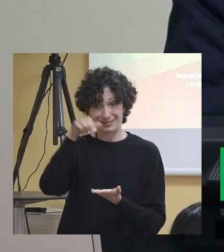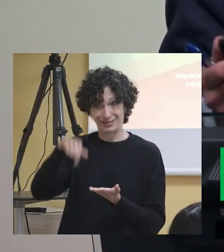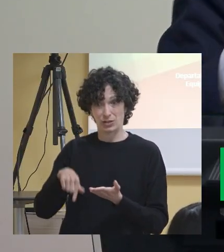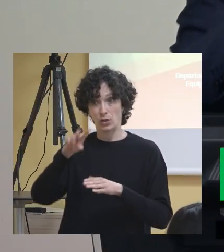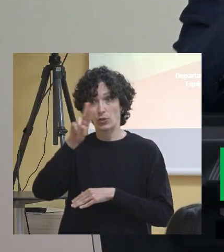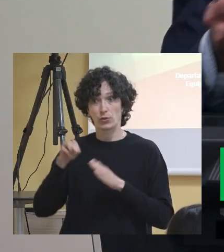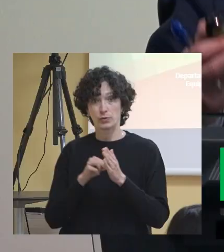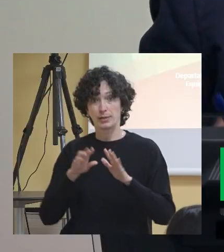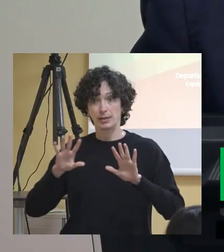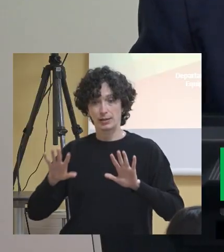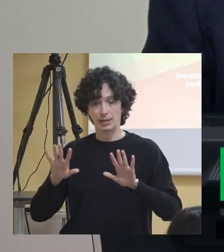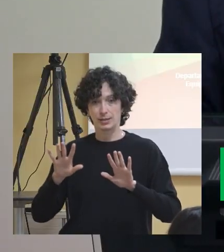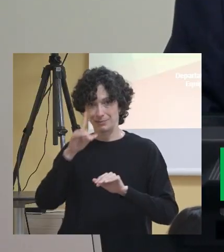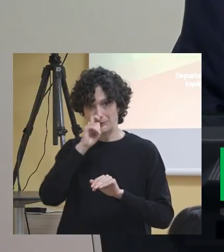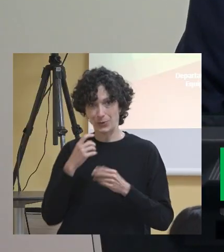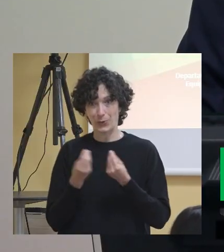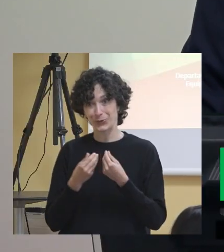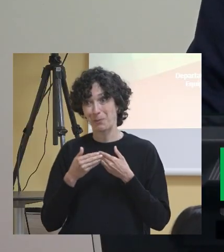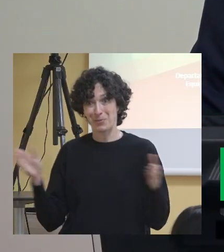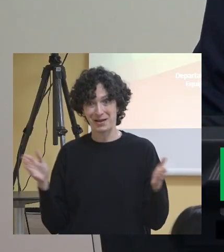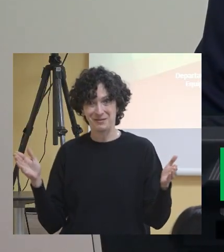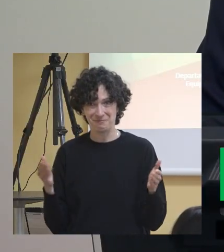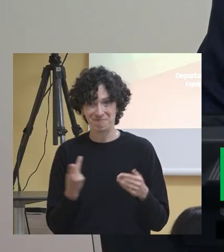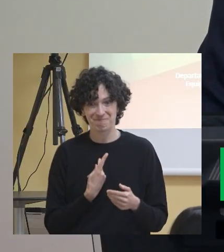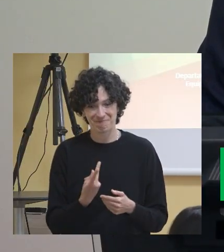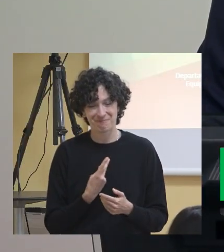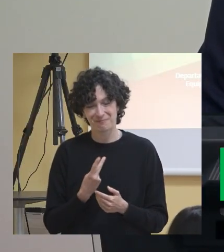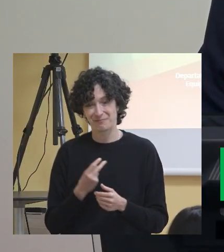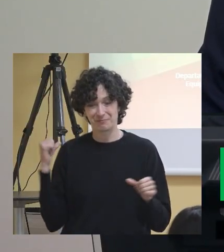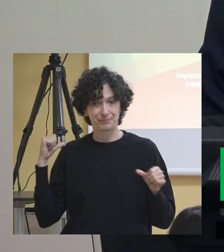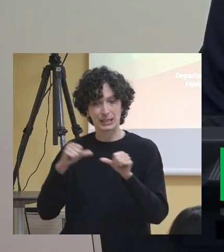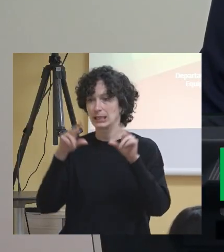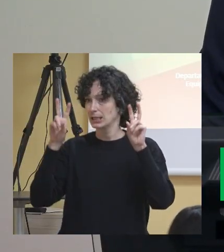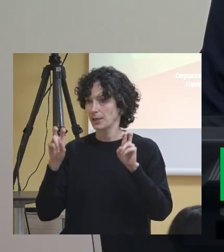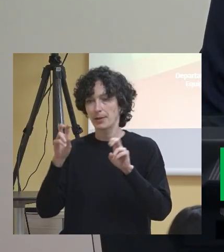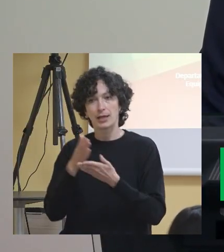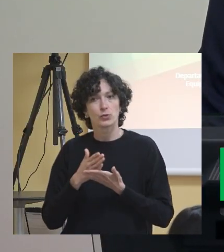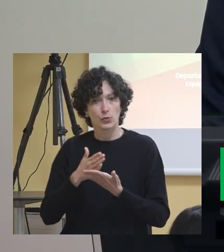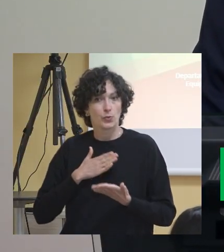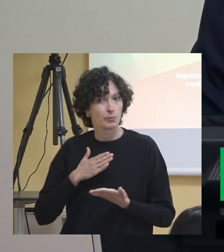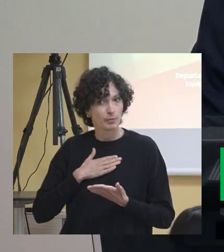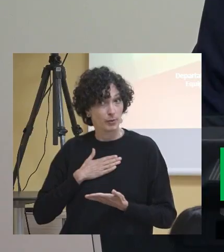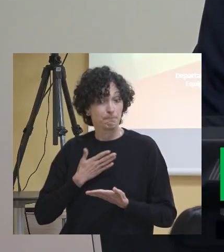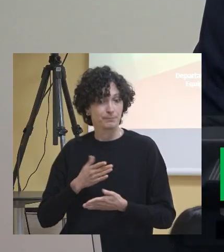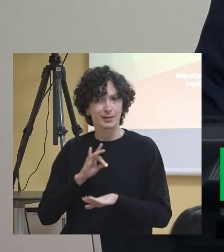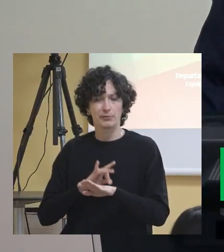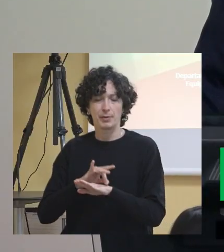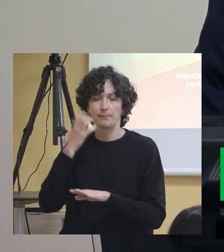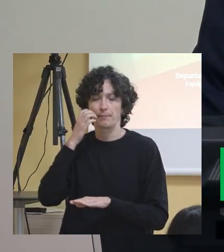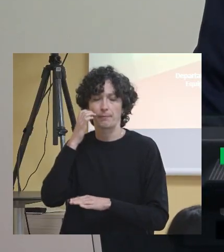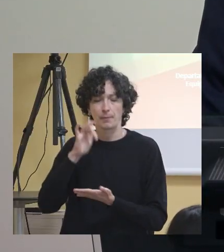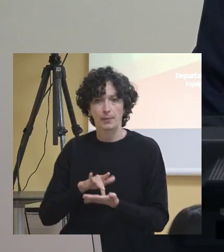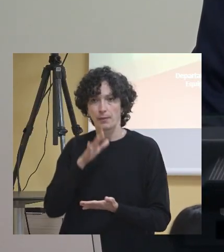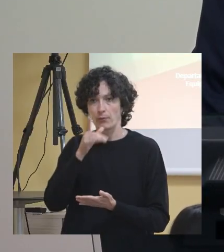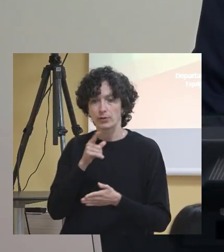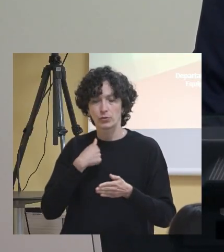nosotros inauguramos el CREER contigo, Cristina. Así que desde entonces ha sido mi temática de estudio, las enfermedades poco frecuentes, y por eso constituí